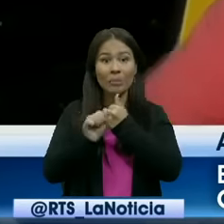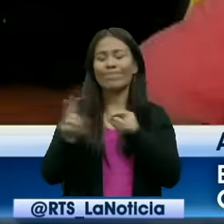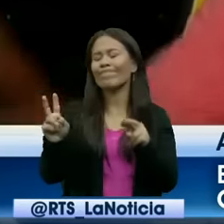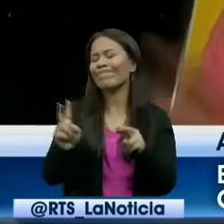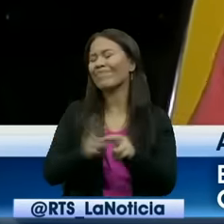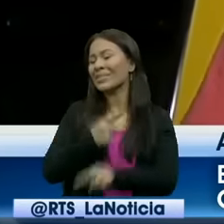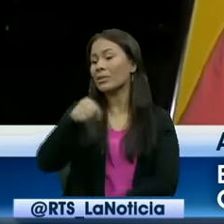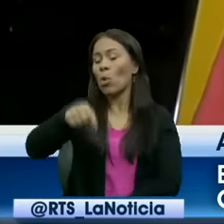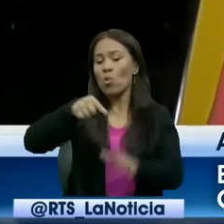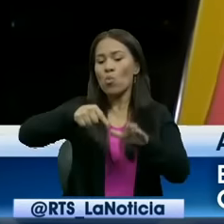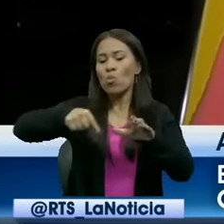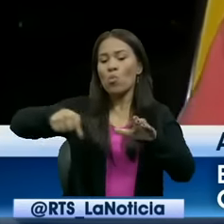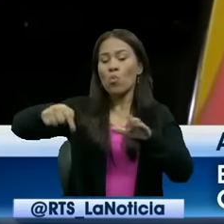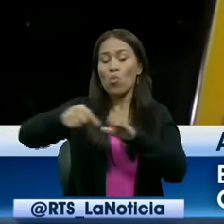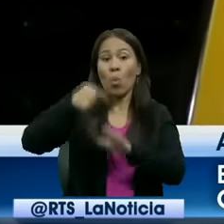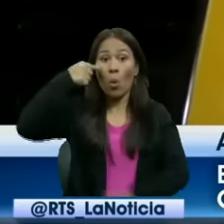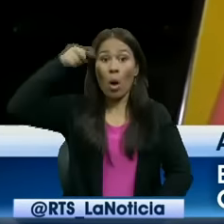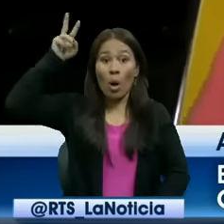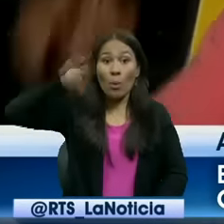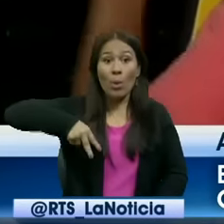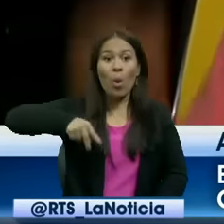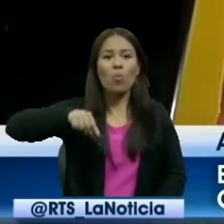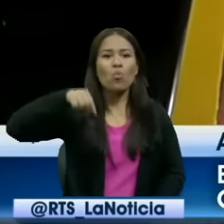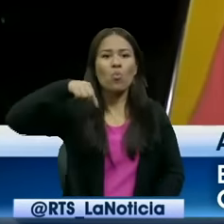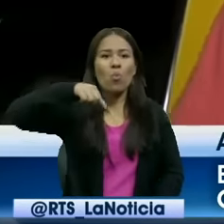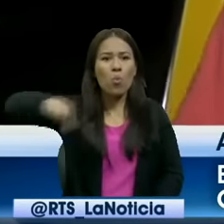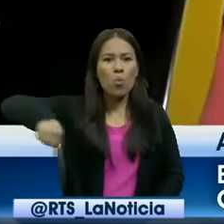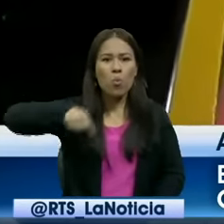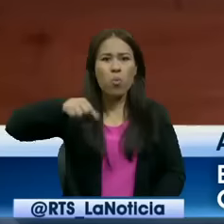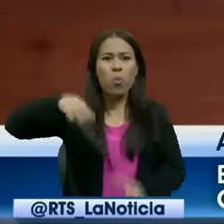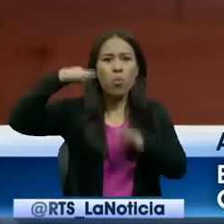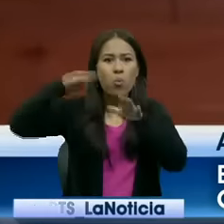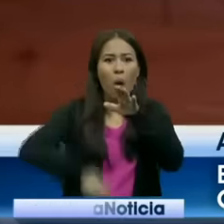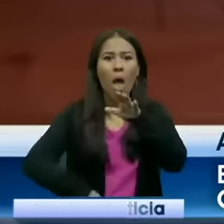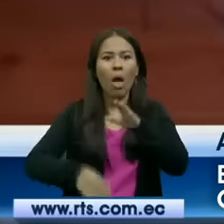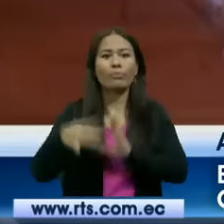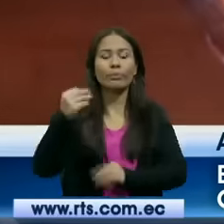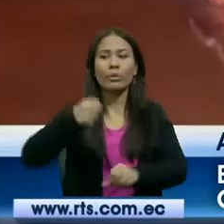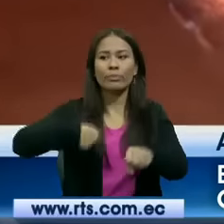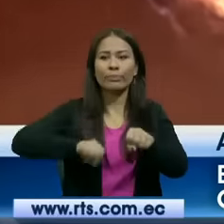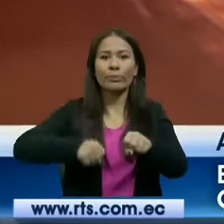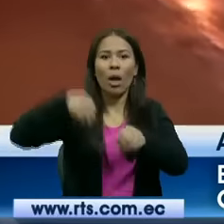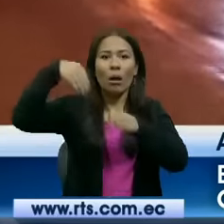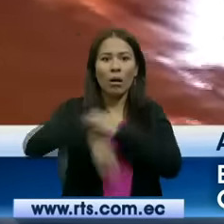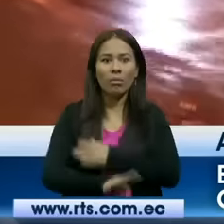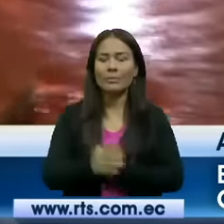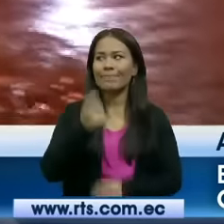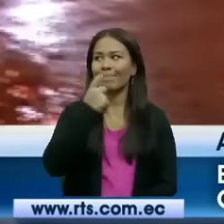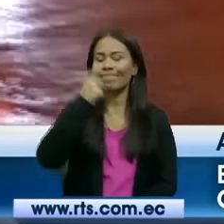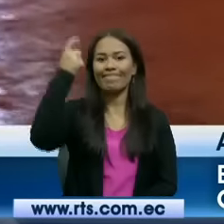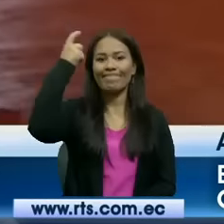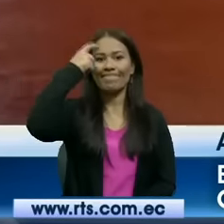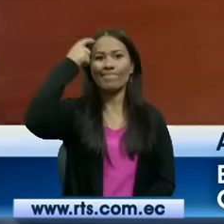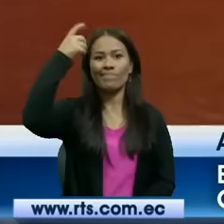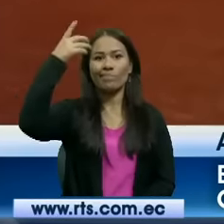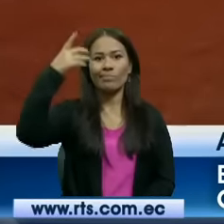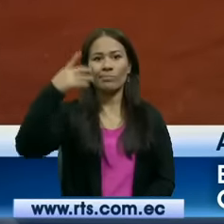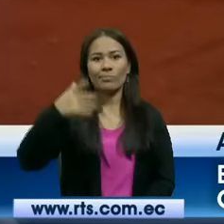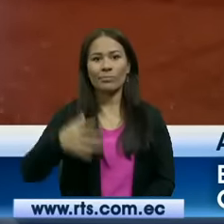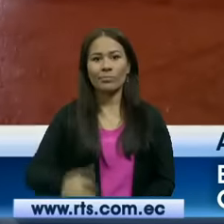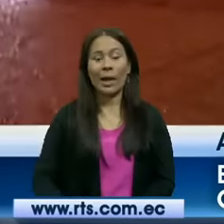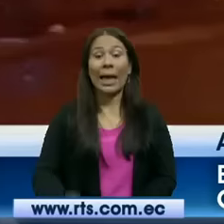huecote que no se ve nada ahí. Algunos carros se caen y se quedan ahí. El desagüe se encuentra sobre la